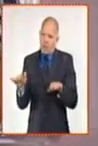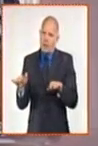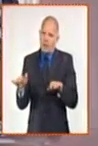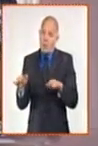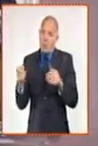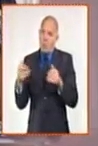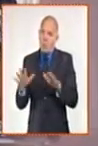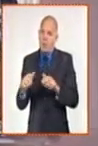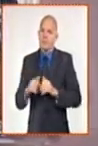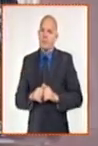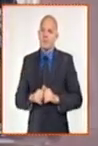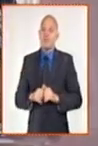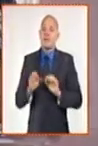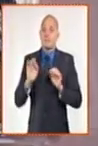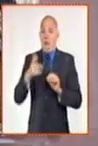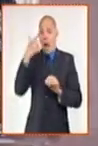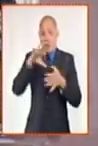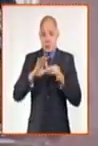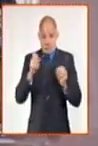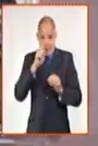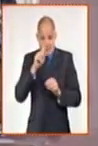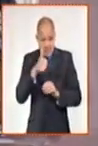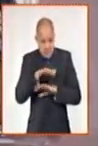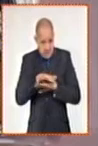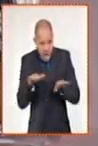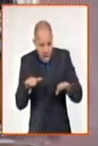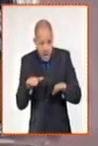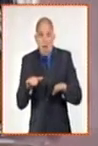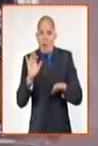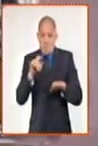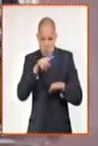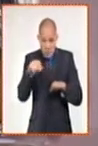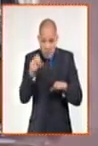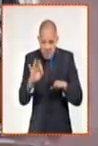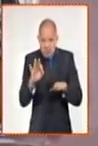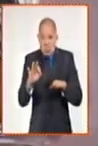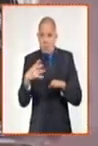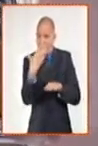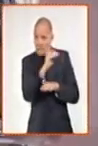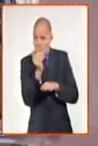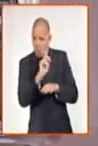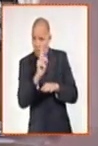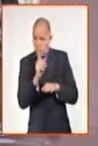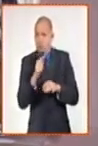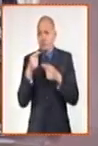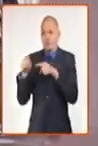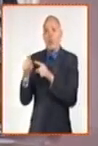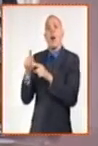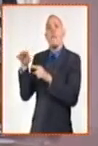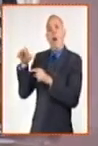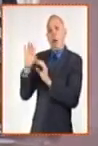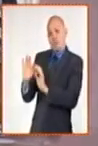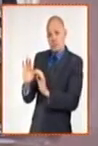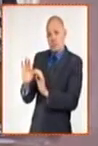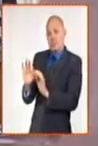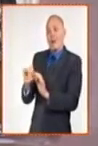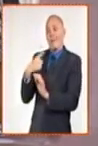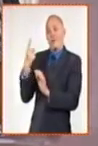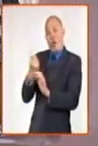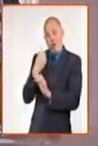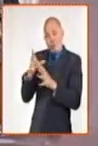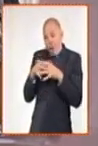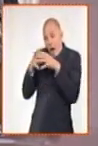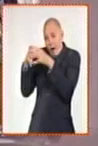para concluir las labores de recuperación. Cuando Artemisa también termine sus labores de recuperación, también apoyaremos Pinar del Río, de manera tal que al final